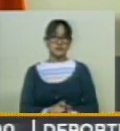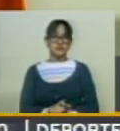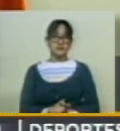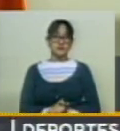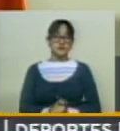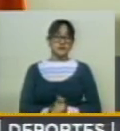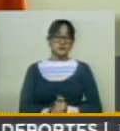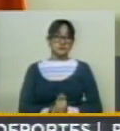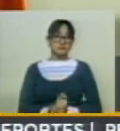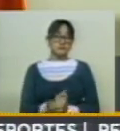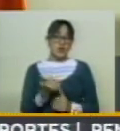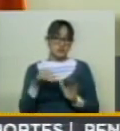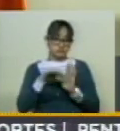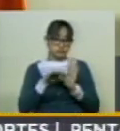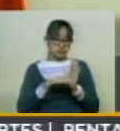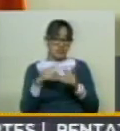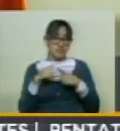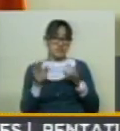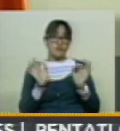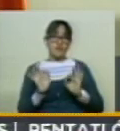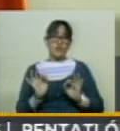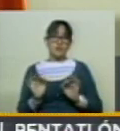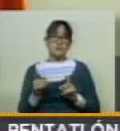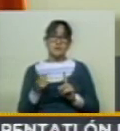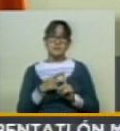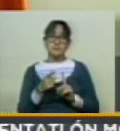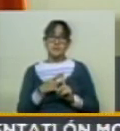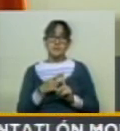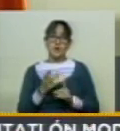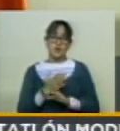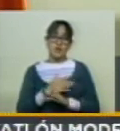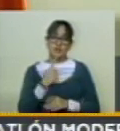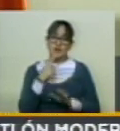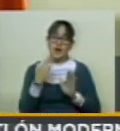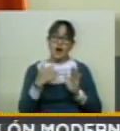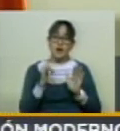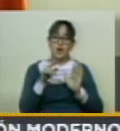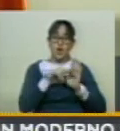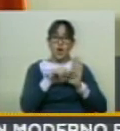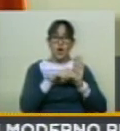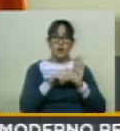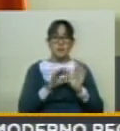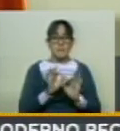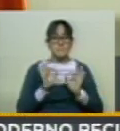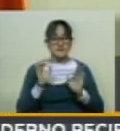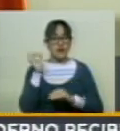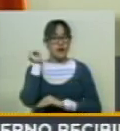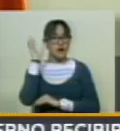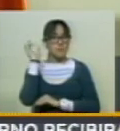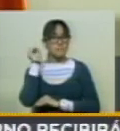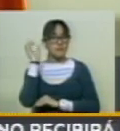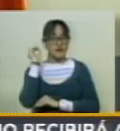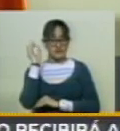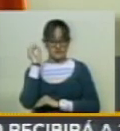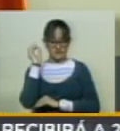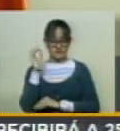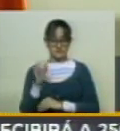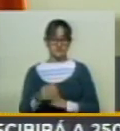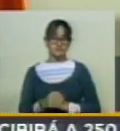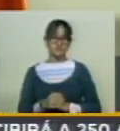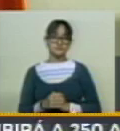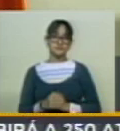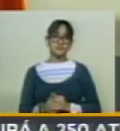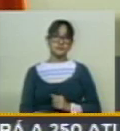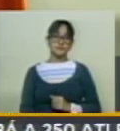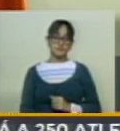tomado varias medidas. La primera, como dije, ya tenemos las normas especiales de campaña. Asimismo, vamos a